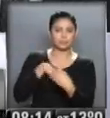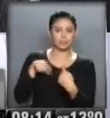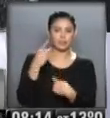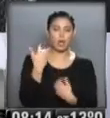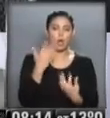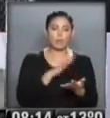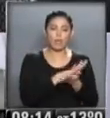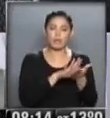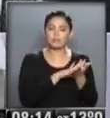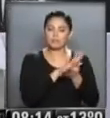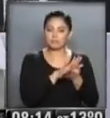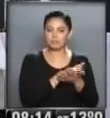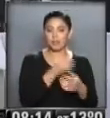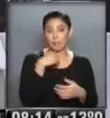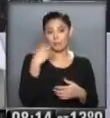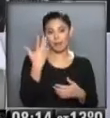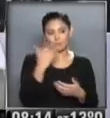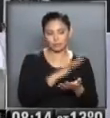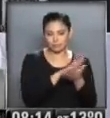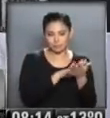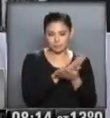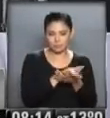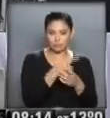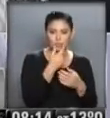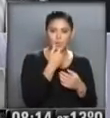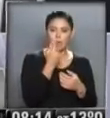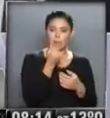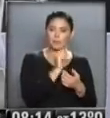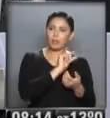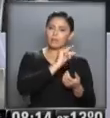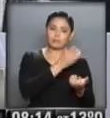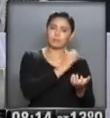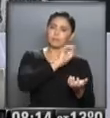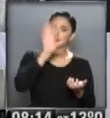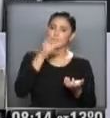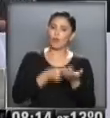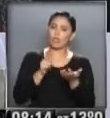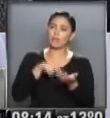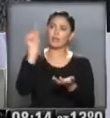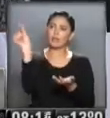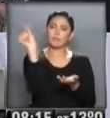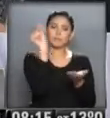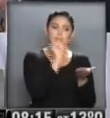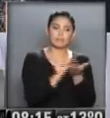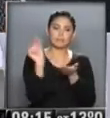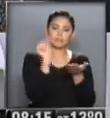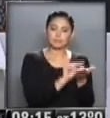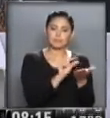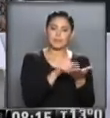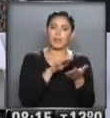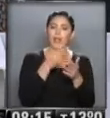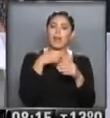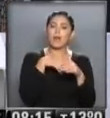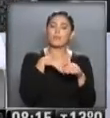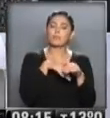irregular Como sucede en la mayoría de los casos la fuga de esas Divisas la vuelta a ingresar esas Divisas y ya disfrazado de otra